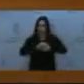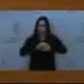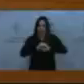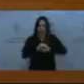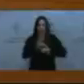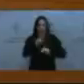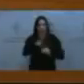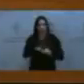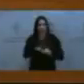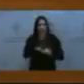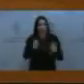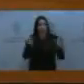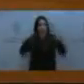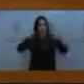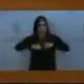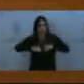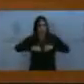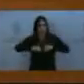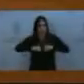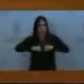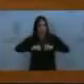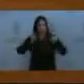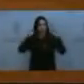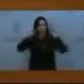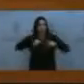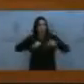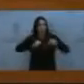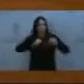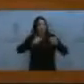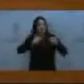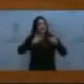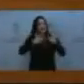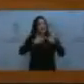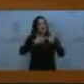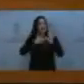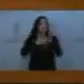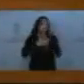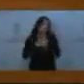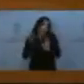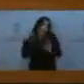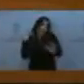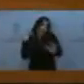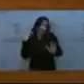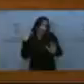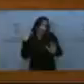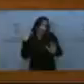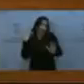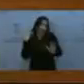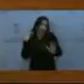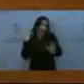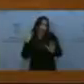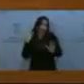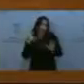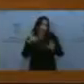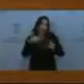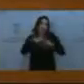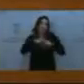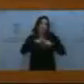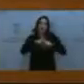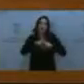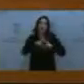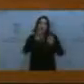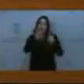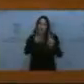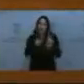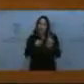allá cuando digo que estos acuerdos suponen o han supuesto en su momento un instrumento que ponía fin a una